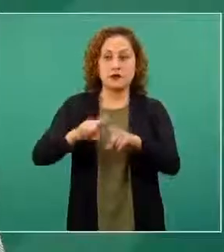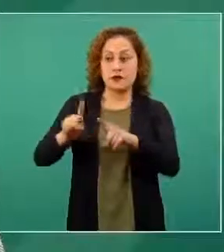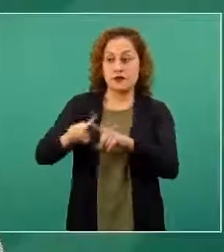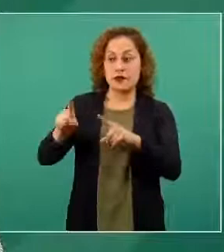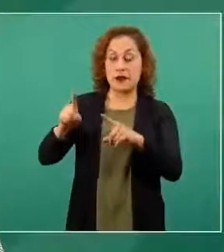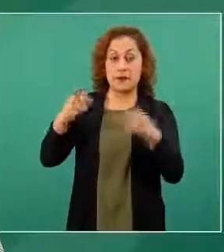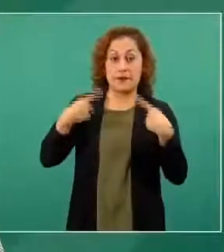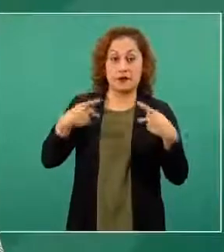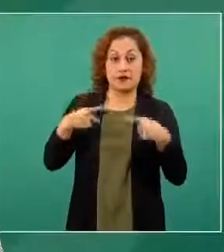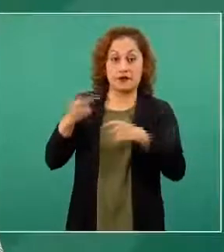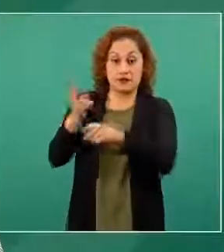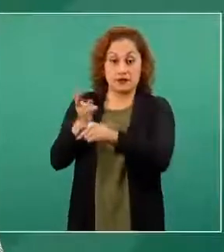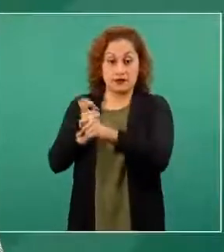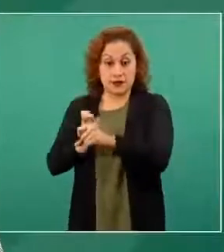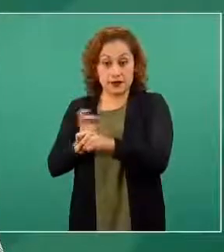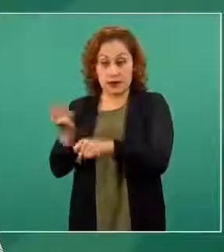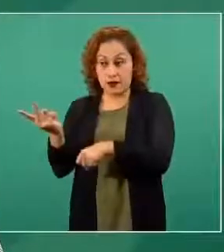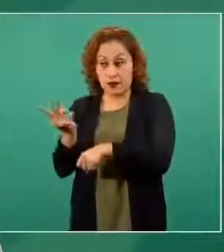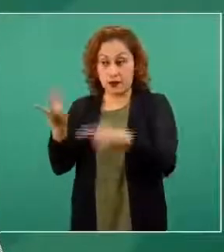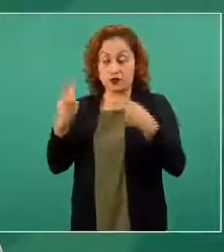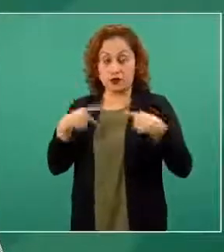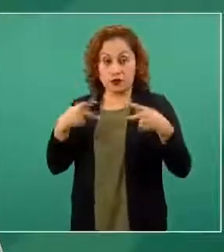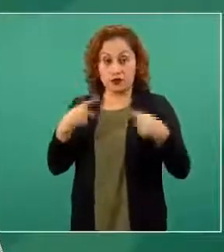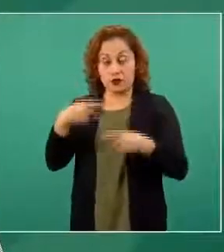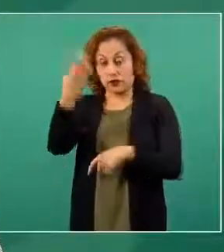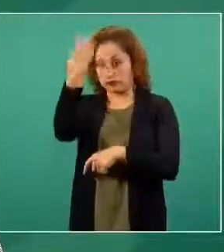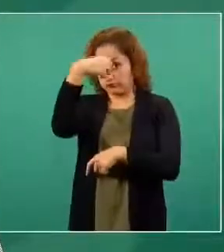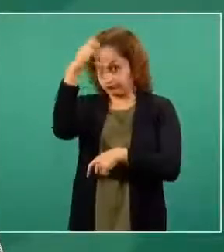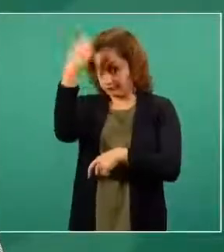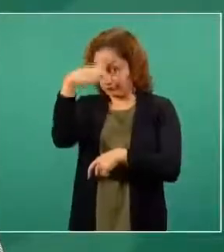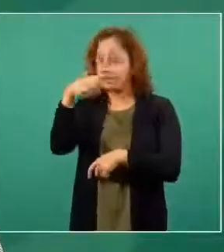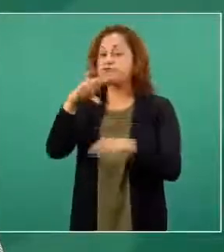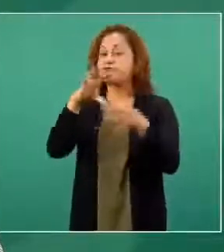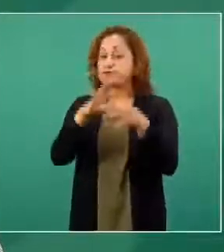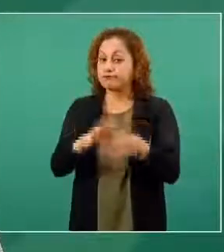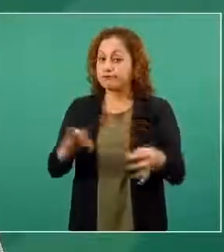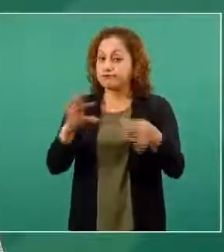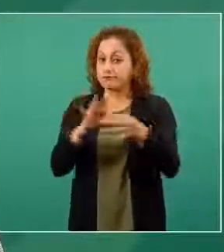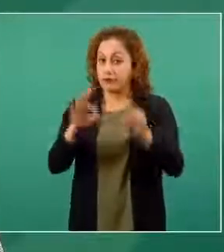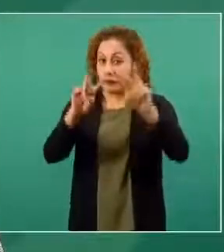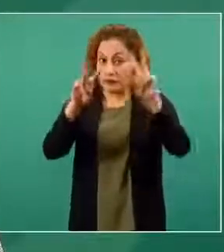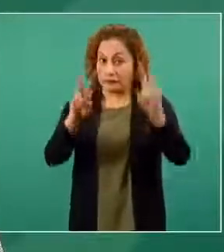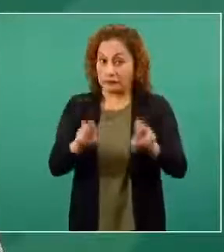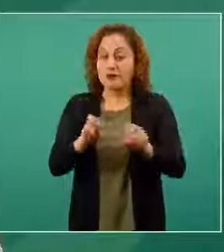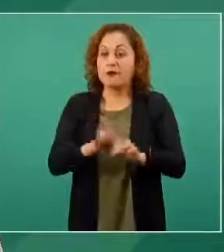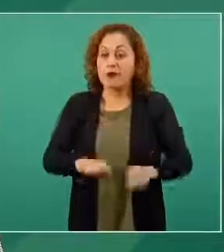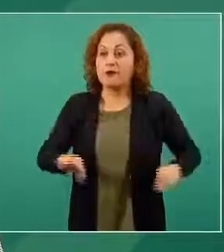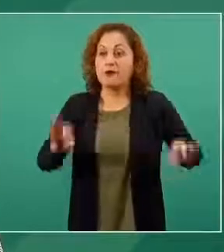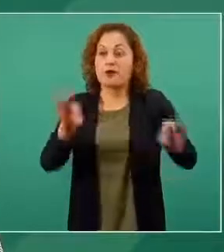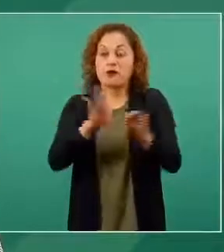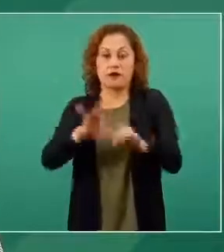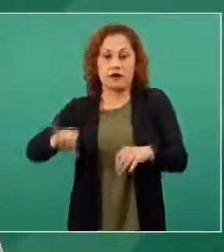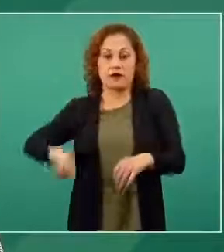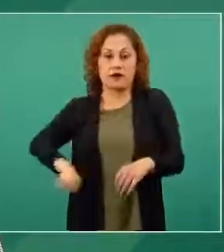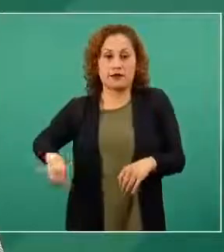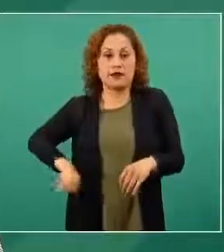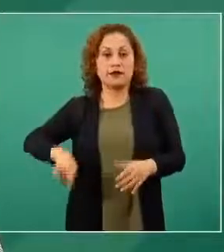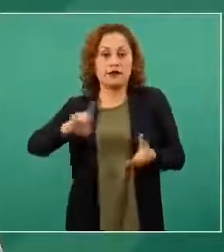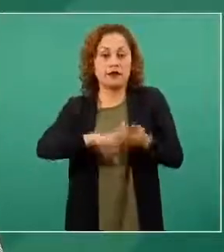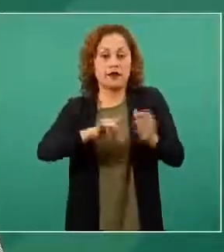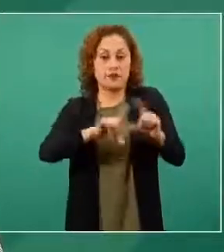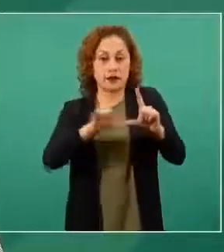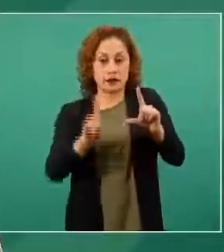personas expertas que nos van a abordar temas muy interesantes y muy relevantes que están realizando para nuestro país